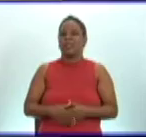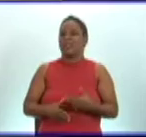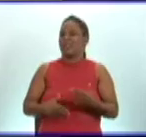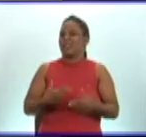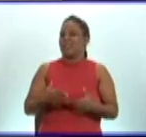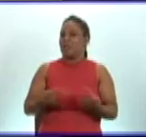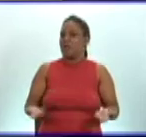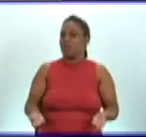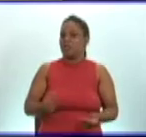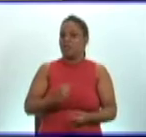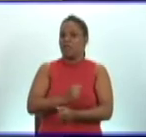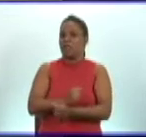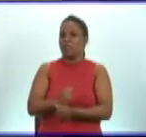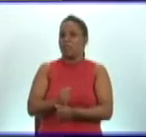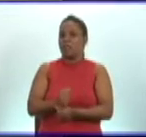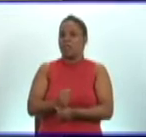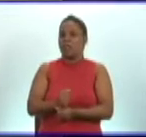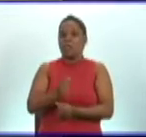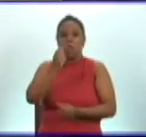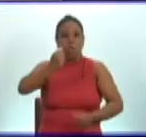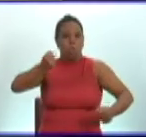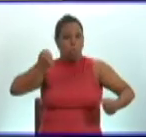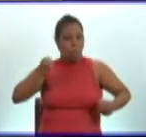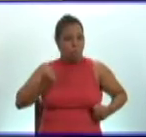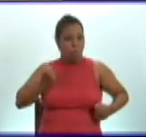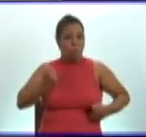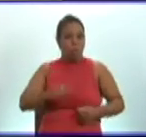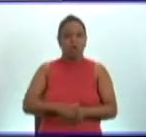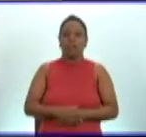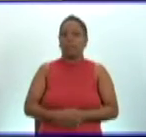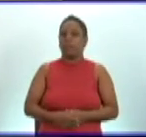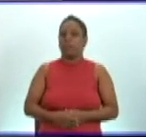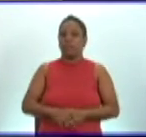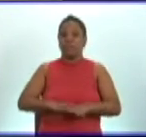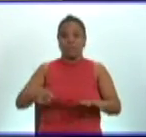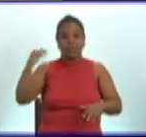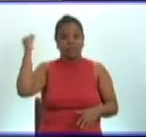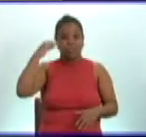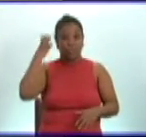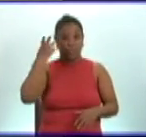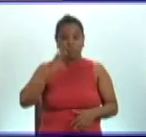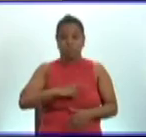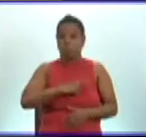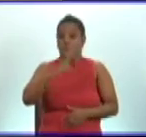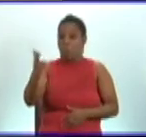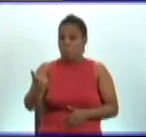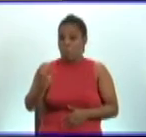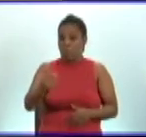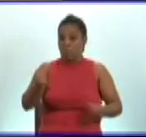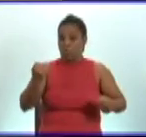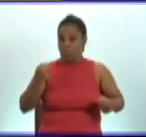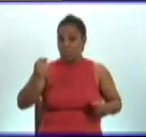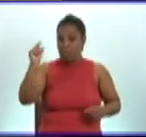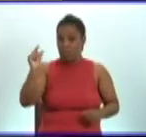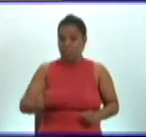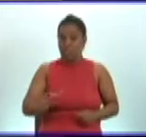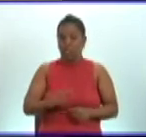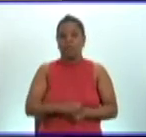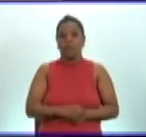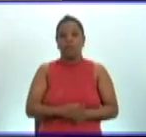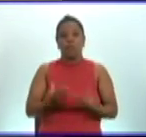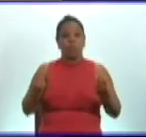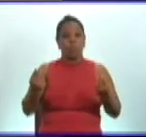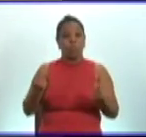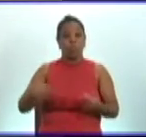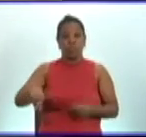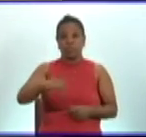desempeñar los voluntarios. Ya conocemos quiénes son los voluntarios, ¿verdad? Le comenté en un encuentro anterior que precisamente muchos de